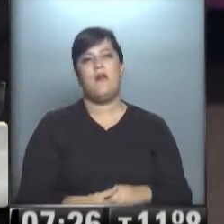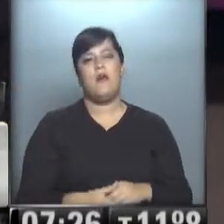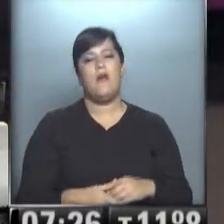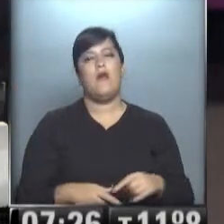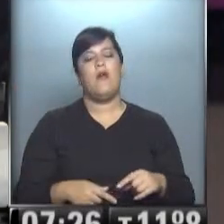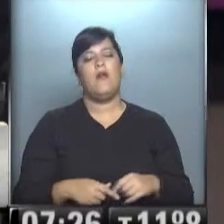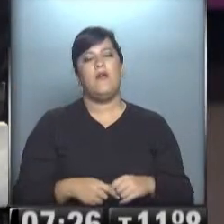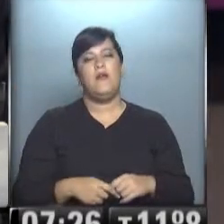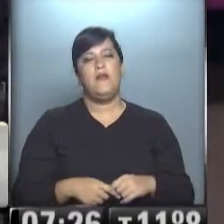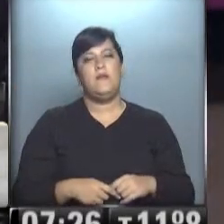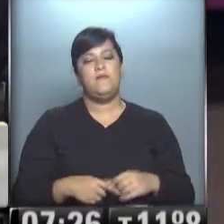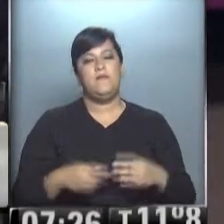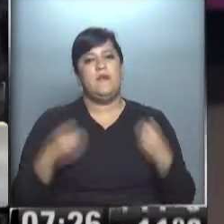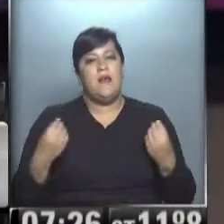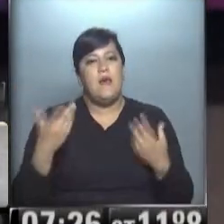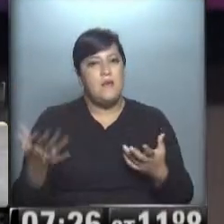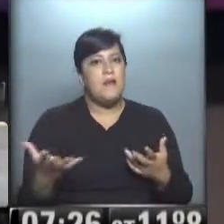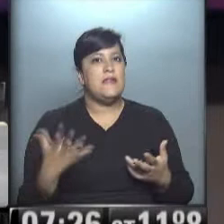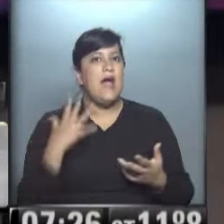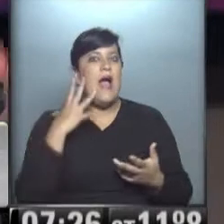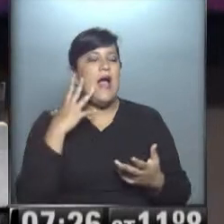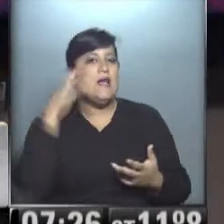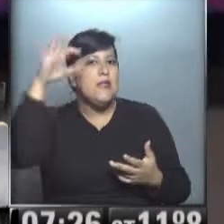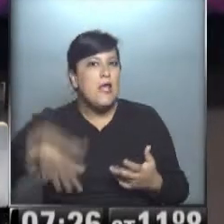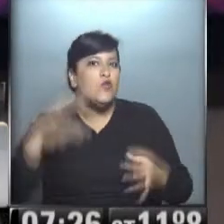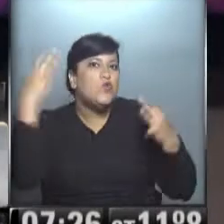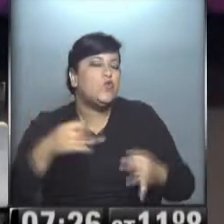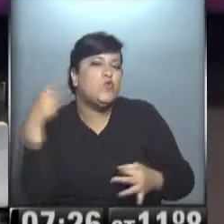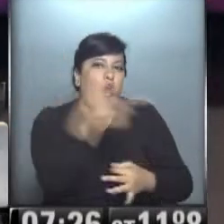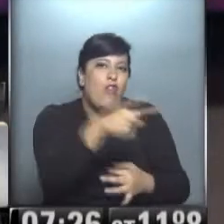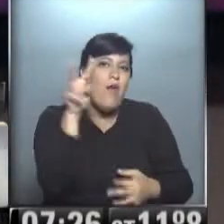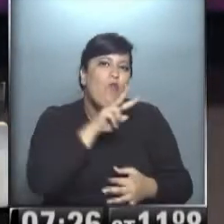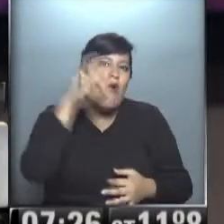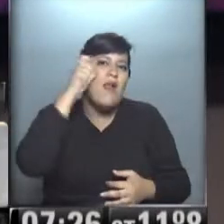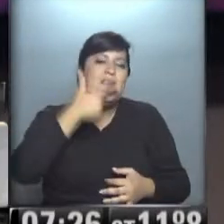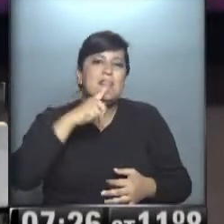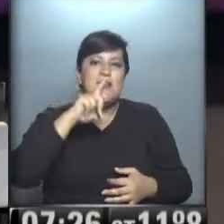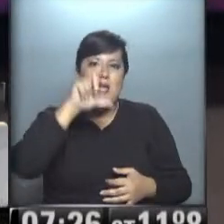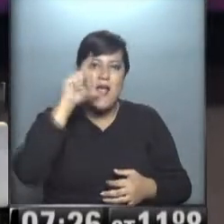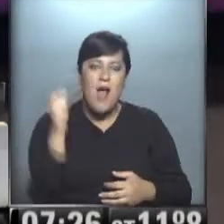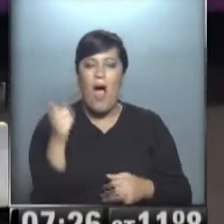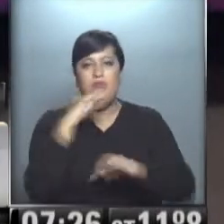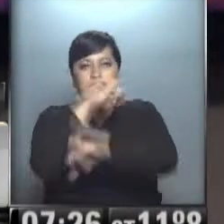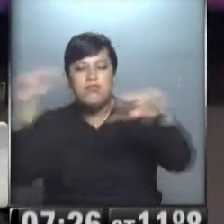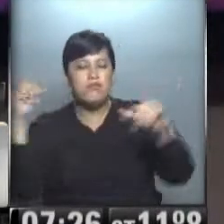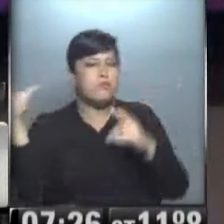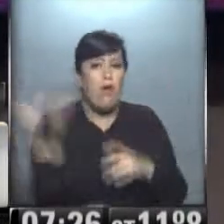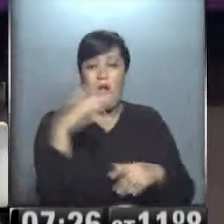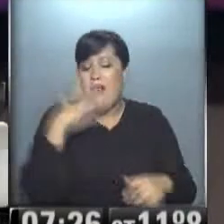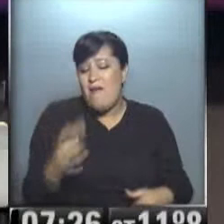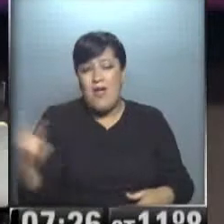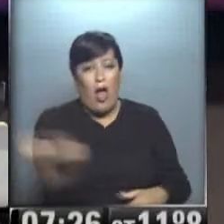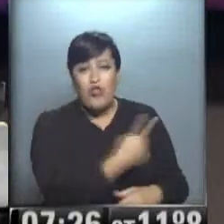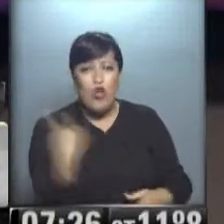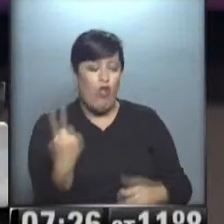información de lo que pasa que es nieto de estela se desbordó todo salió por todos lados la verdad que estamos felices sí creo que